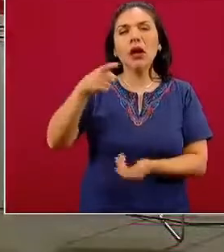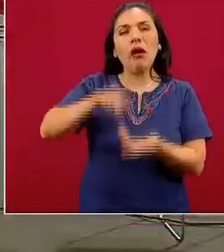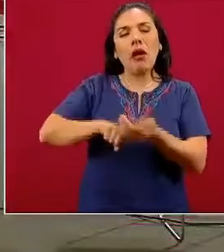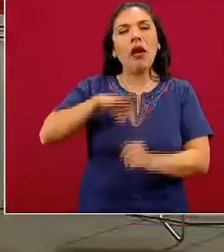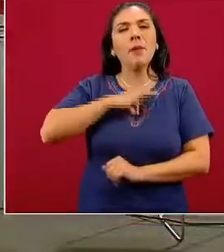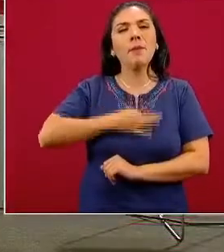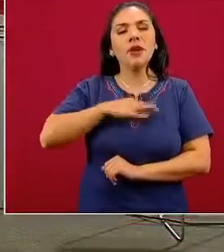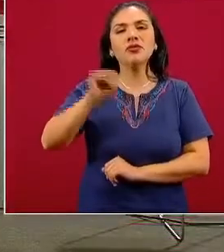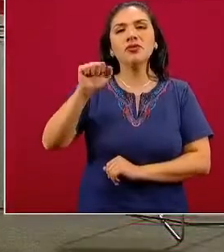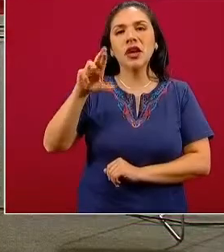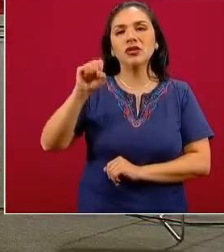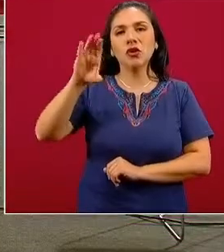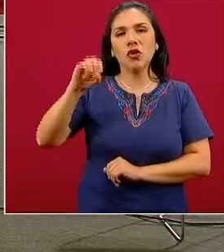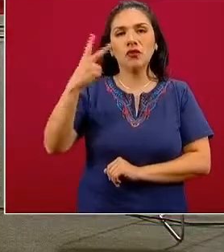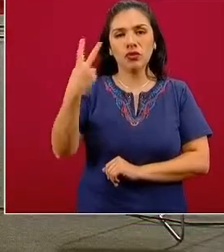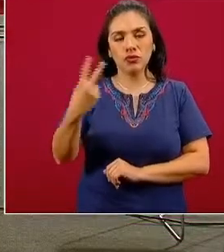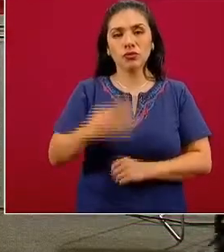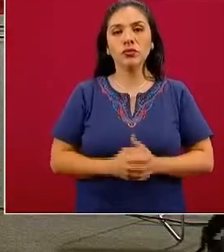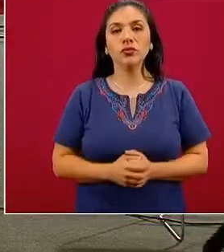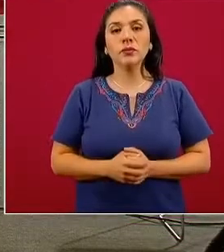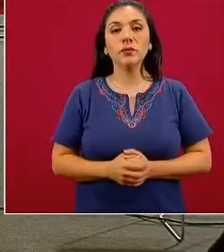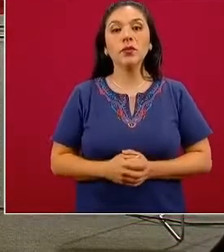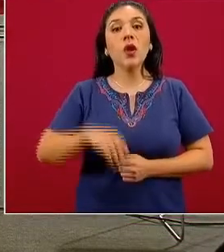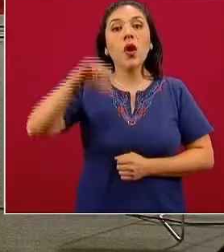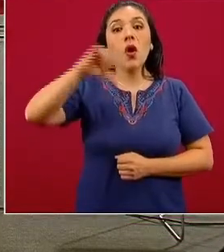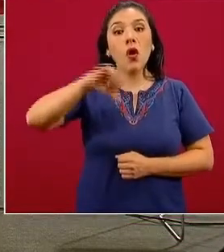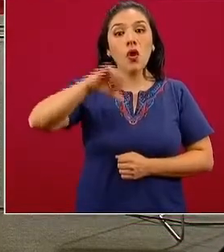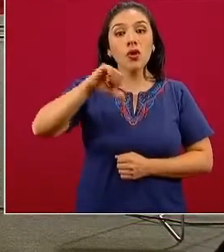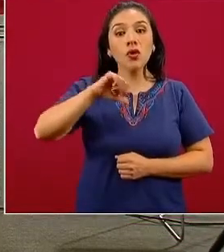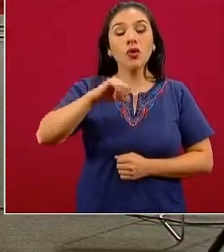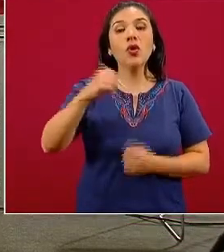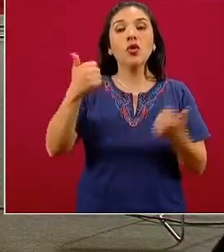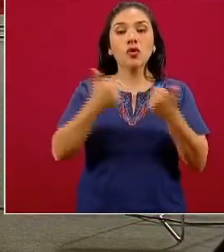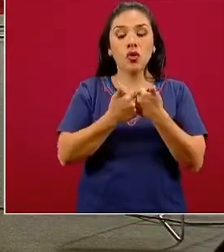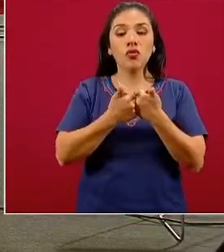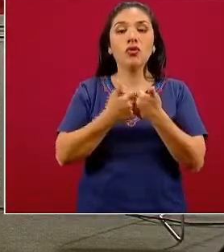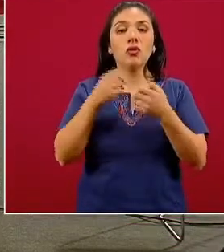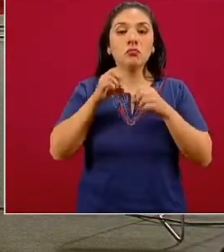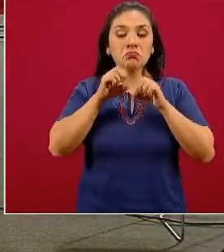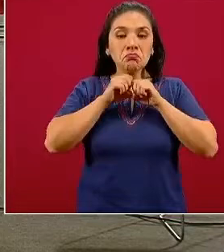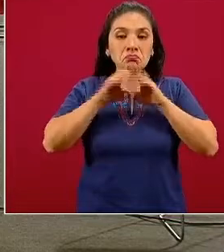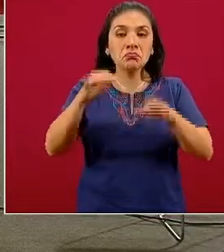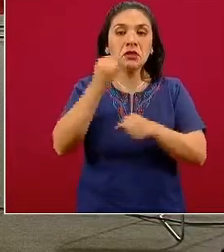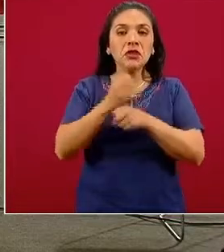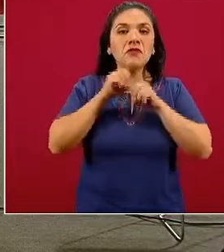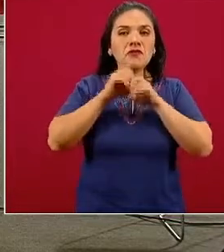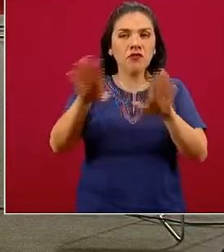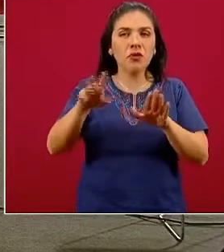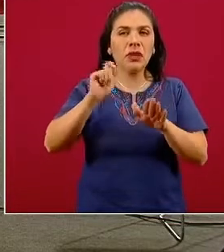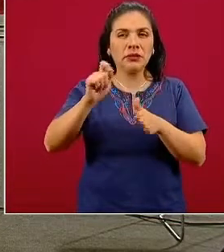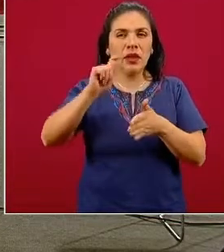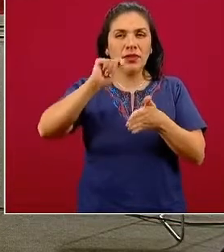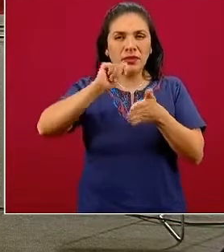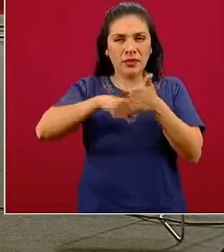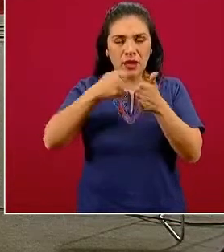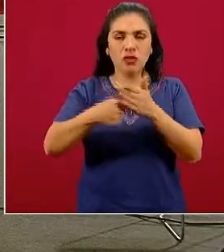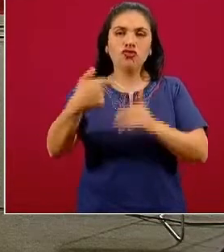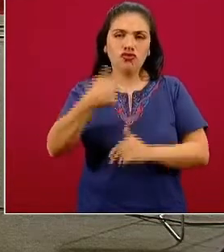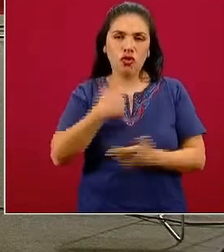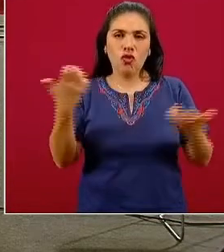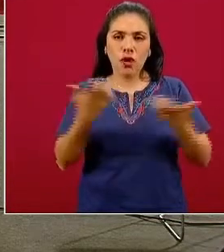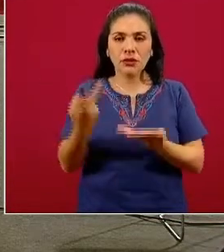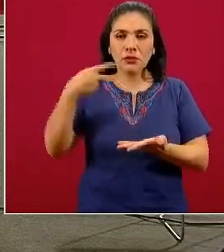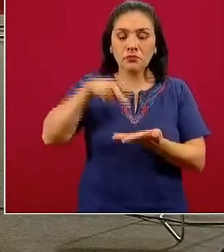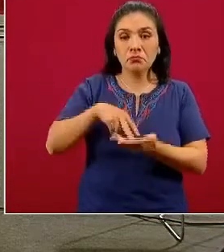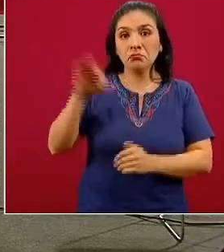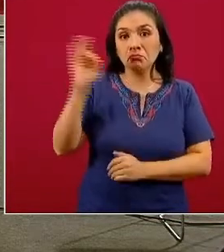coronavirus SARS-CoV-2. Hoy vamos a tener el informe técnico que presentaré yo mismo, a reserva de que el